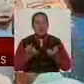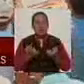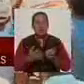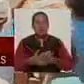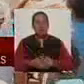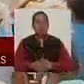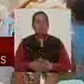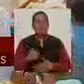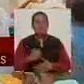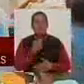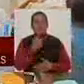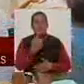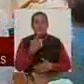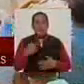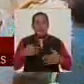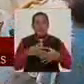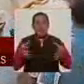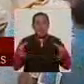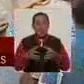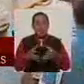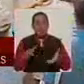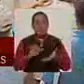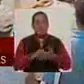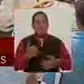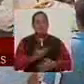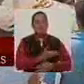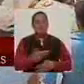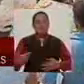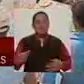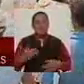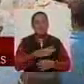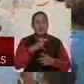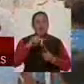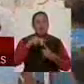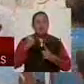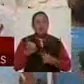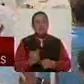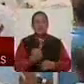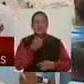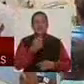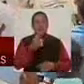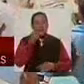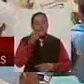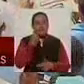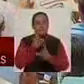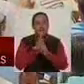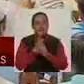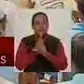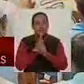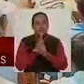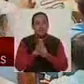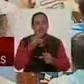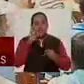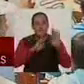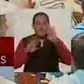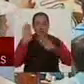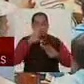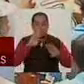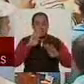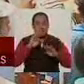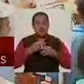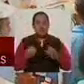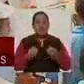decirles con esto que el presidente Ollantumala está personalmente preocupado por las